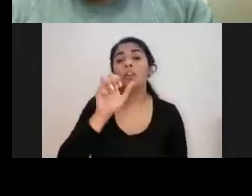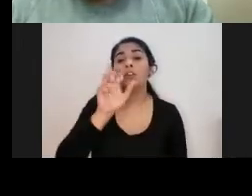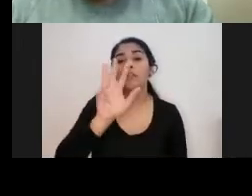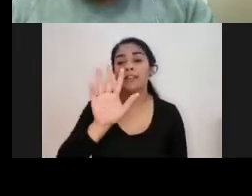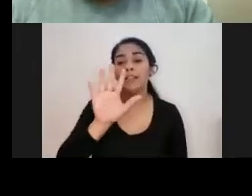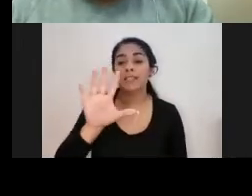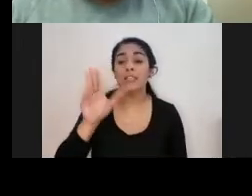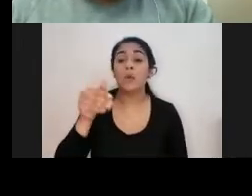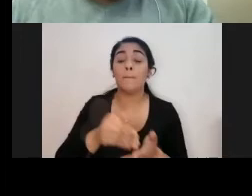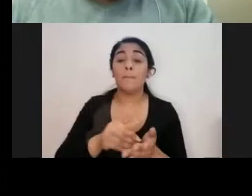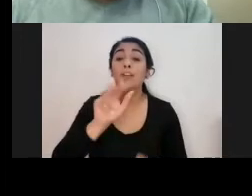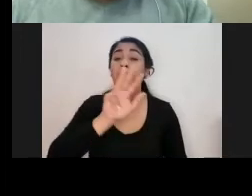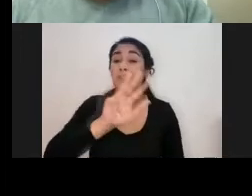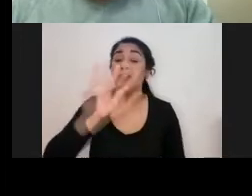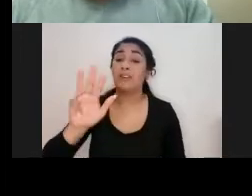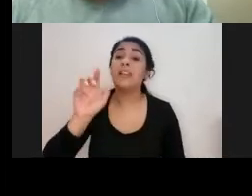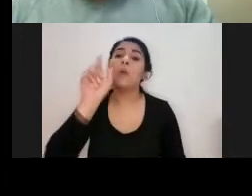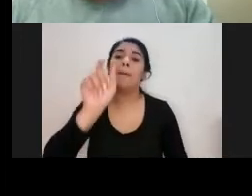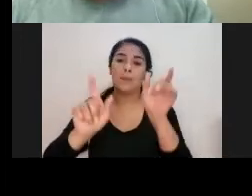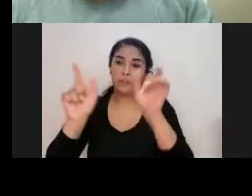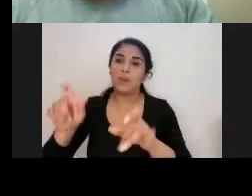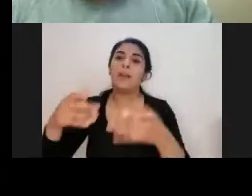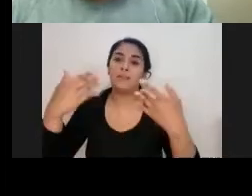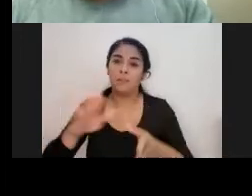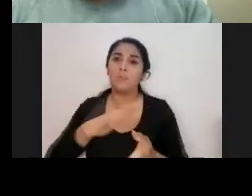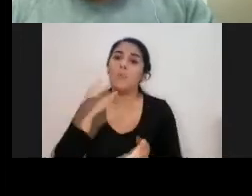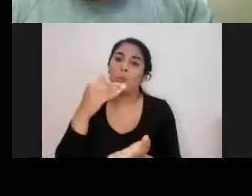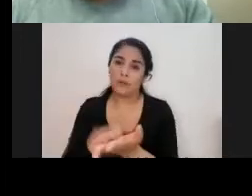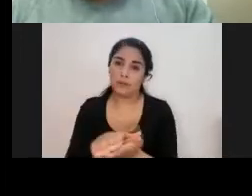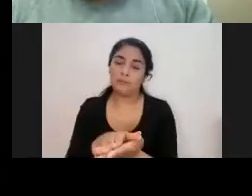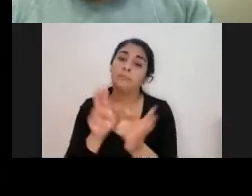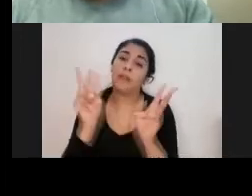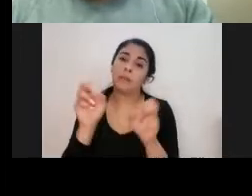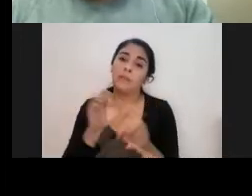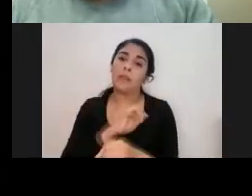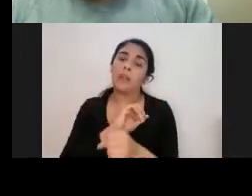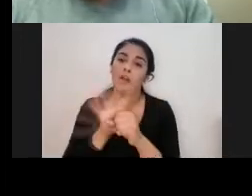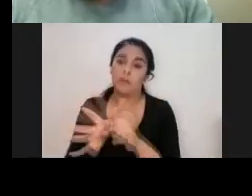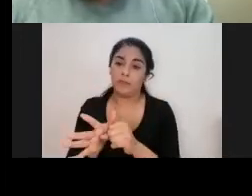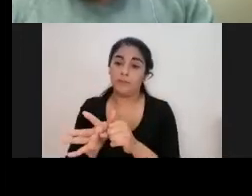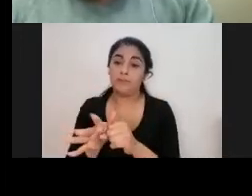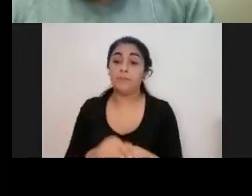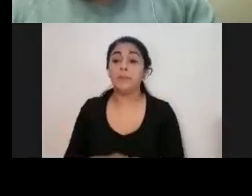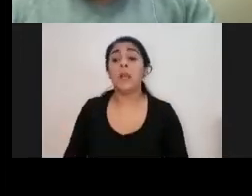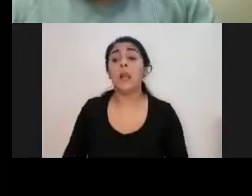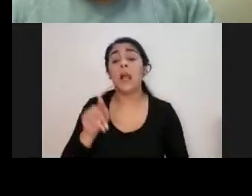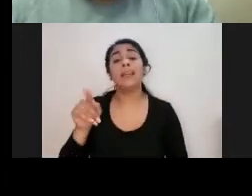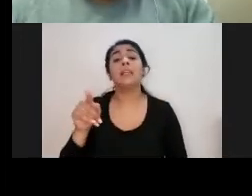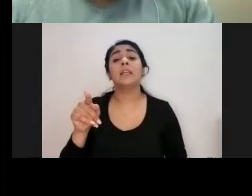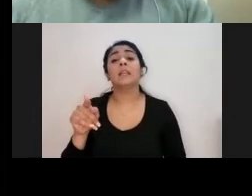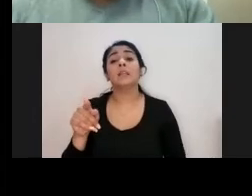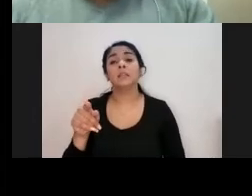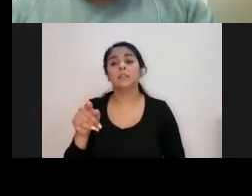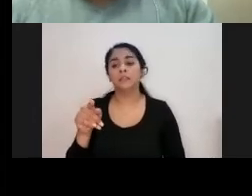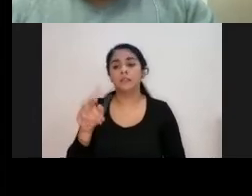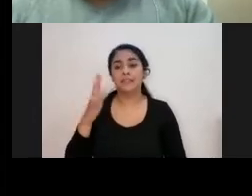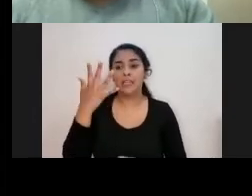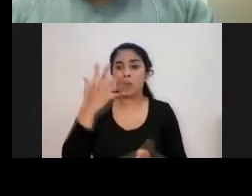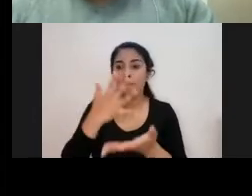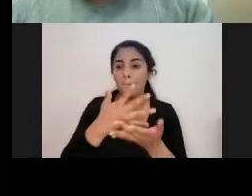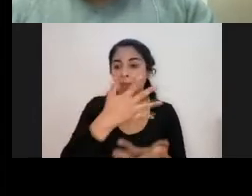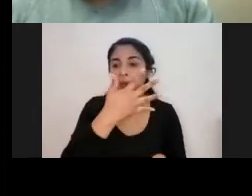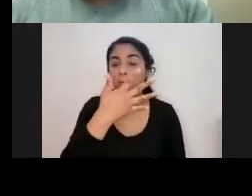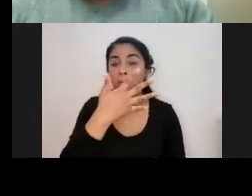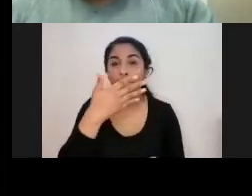4.595.999 muertes declaradas. Y aquí está un poco la total de dosis que se ve mucho, 5.000 millones, ¿cierto? Pero que en